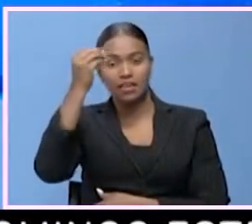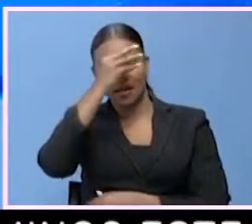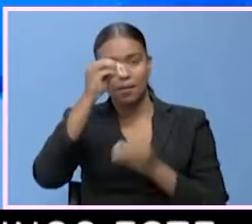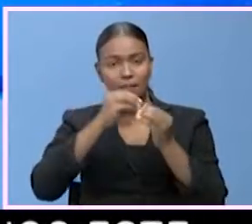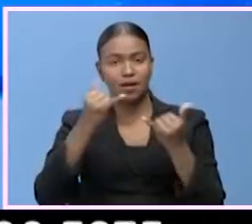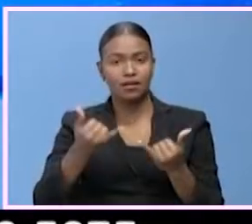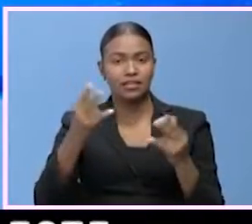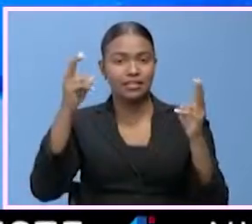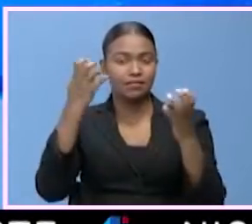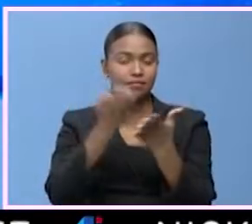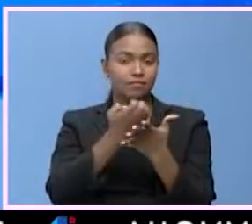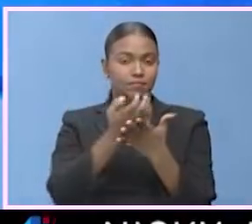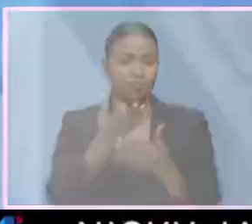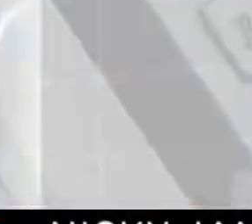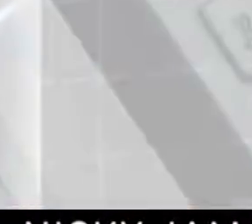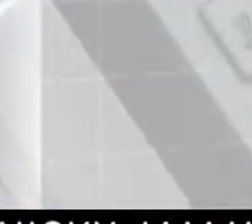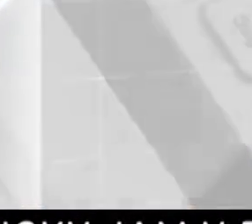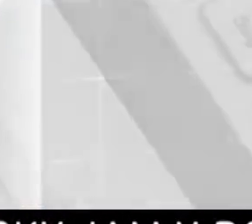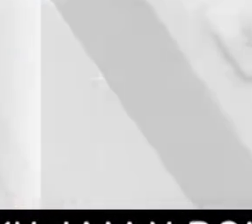segmento económico de hoy. Veamos.